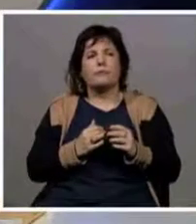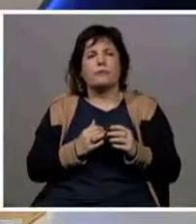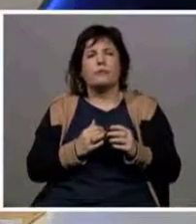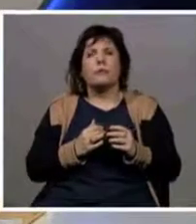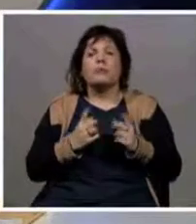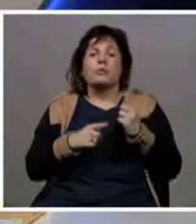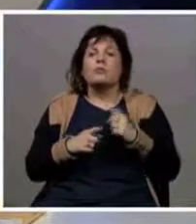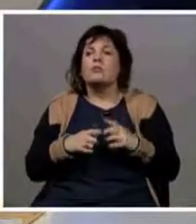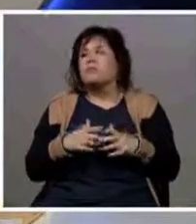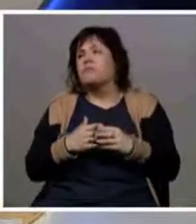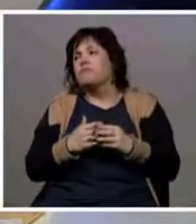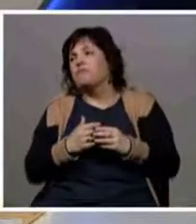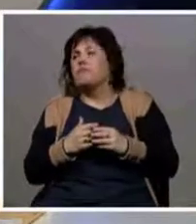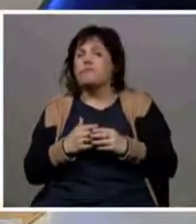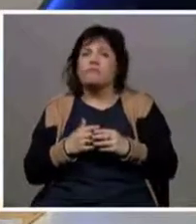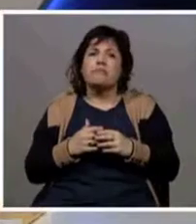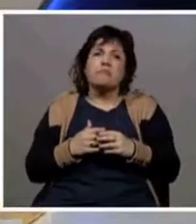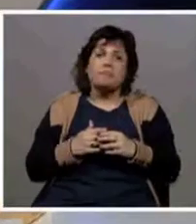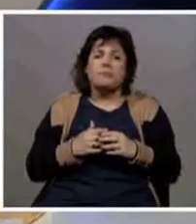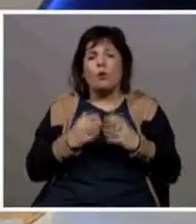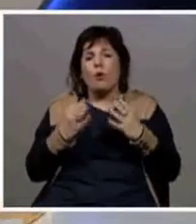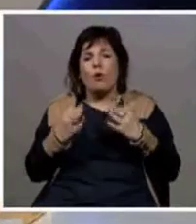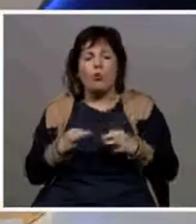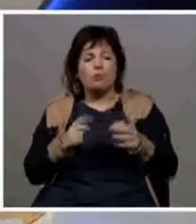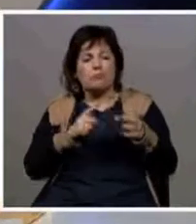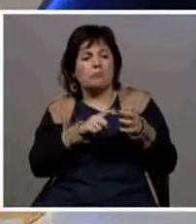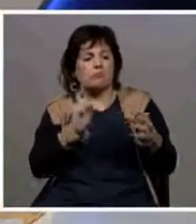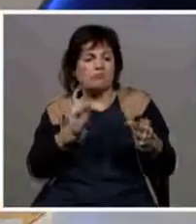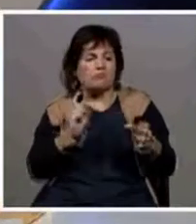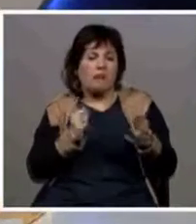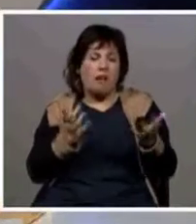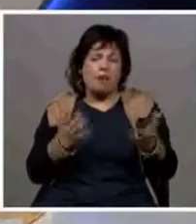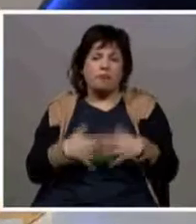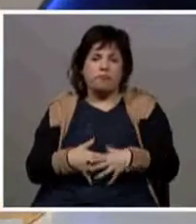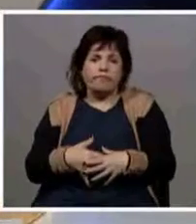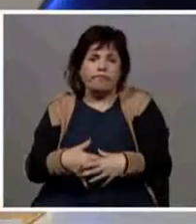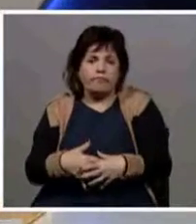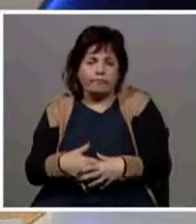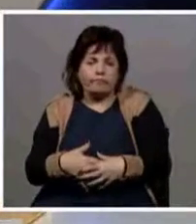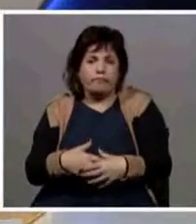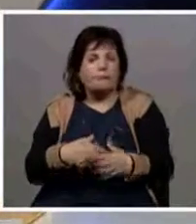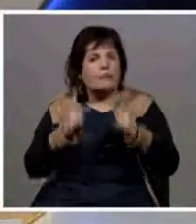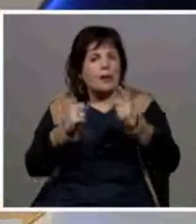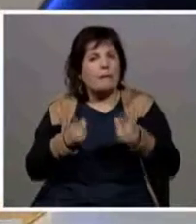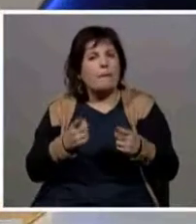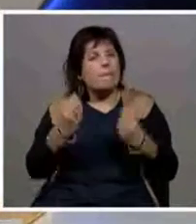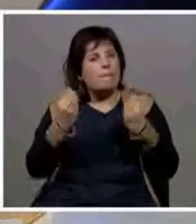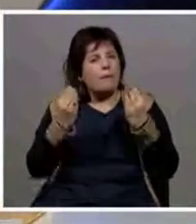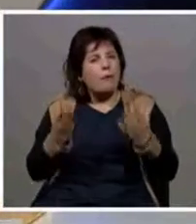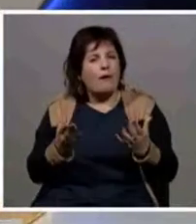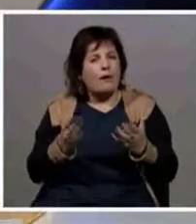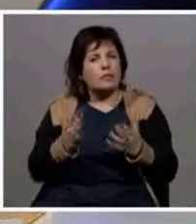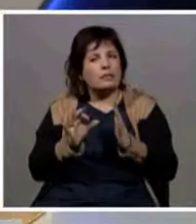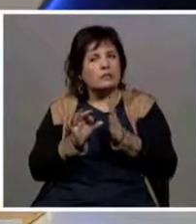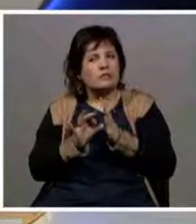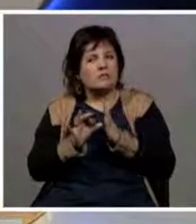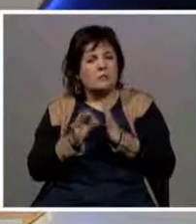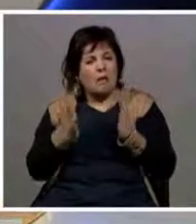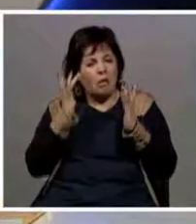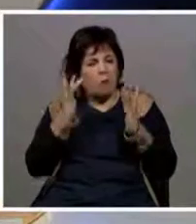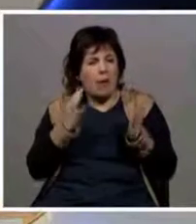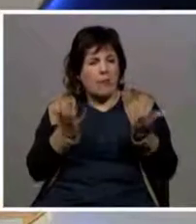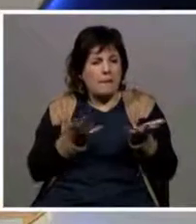embarazo de alguna manera está asociado a su desvinculación no sólo pero también está asociada a la desvinculación del sistema educativo